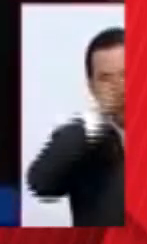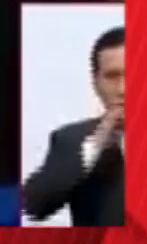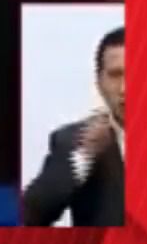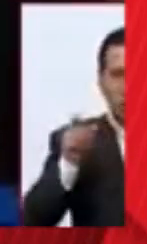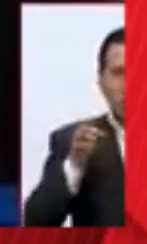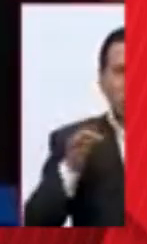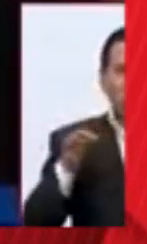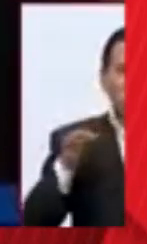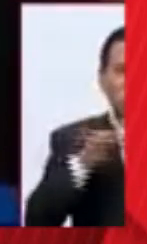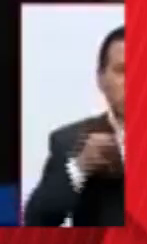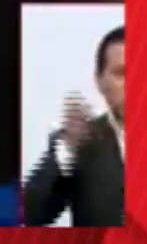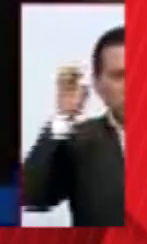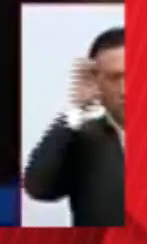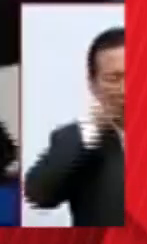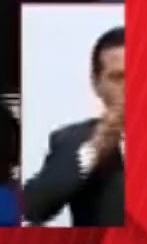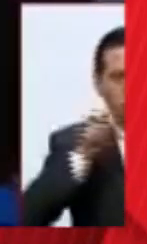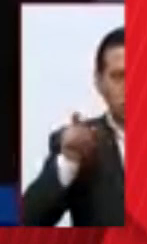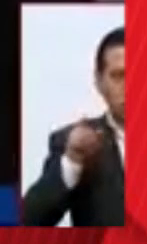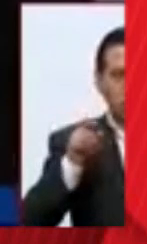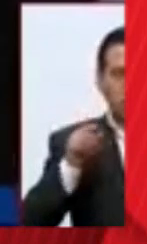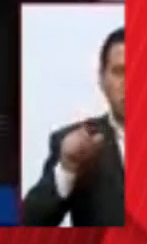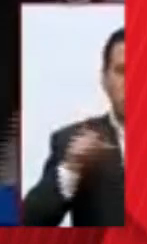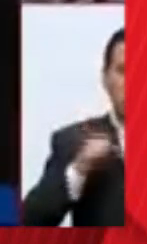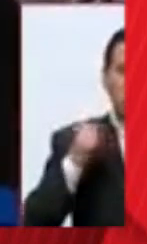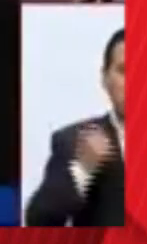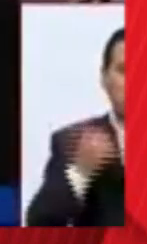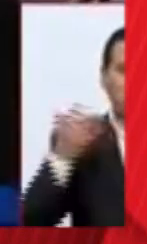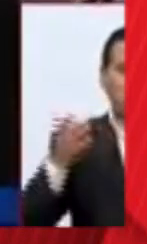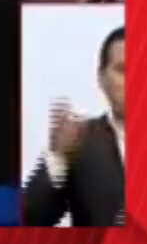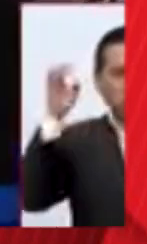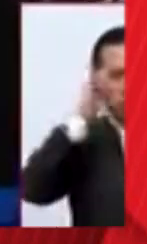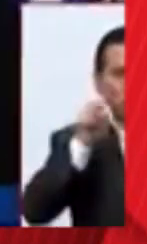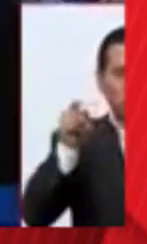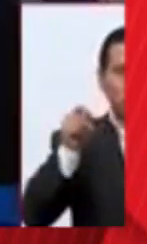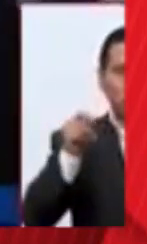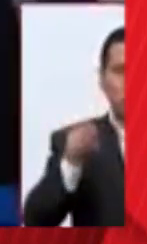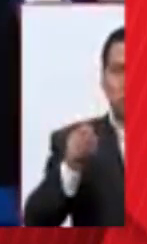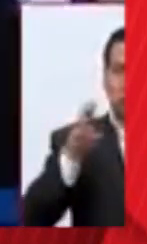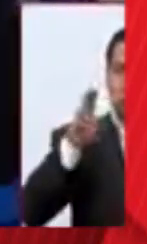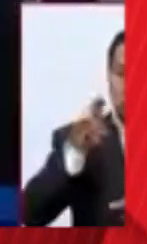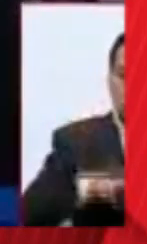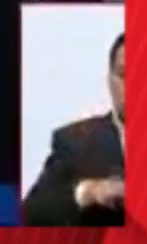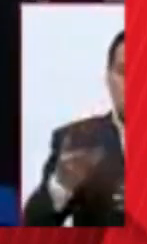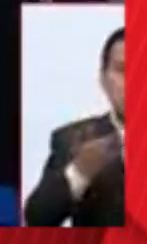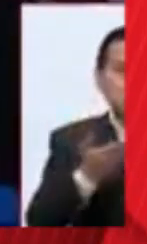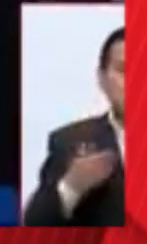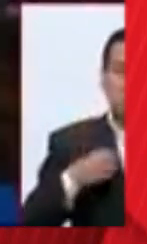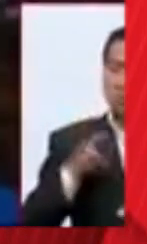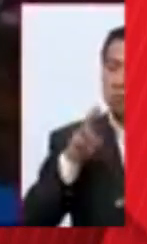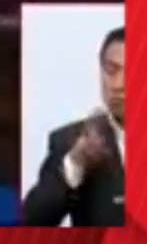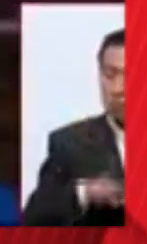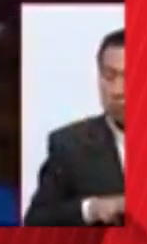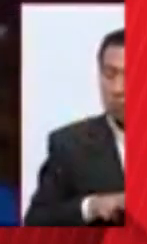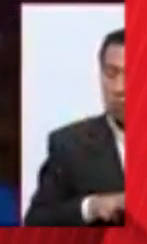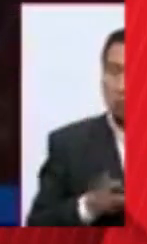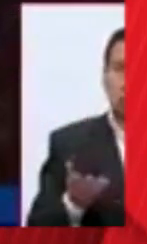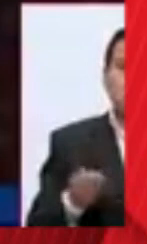Unión Europea, no era el Parlamento Europeo. Me invitan, nos sentamos.